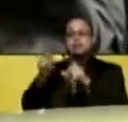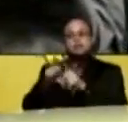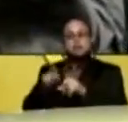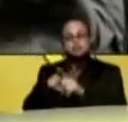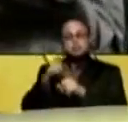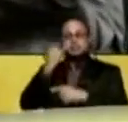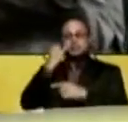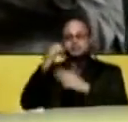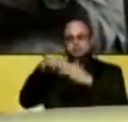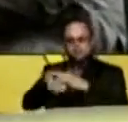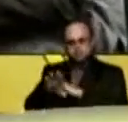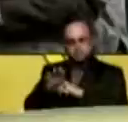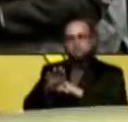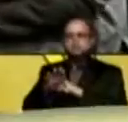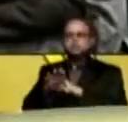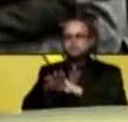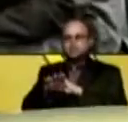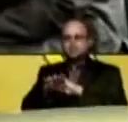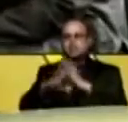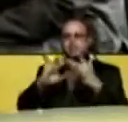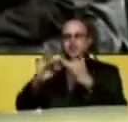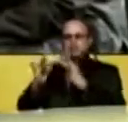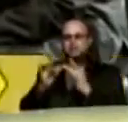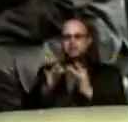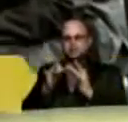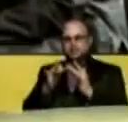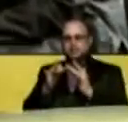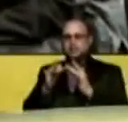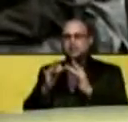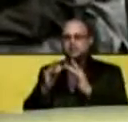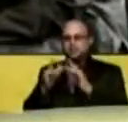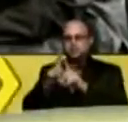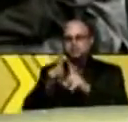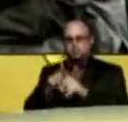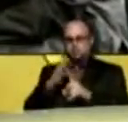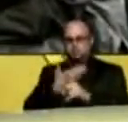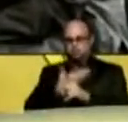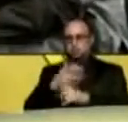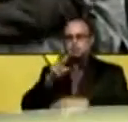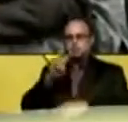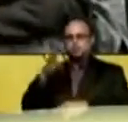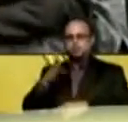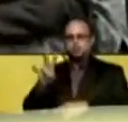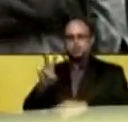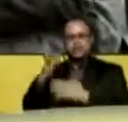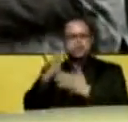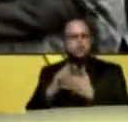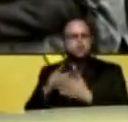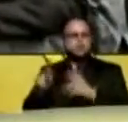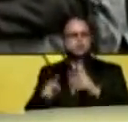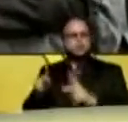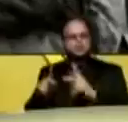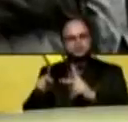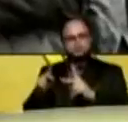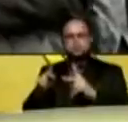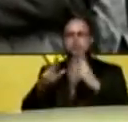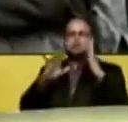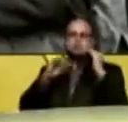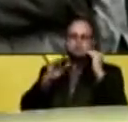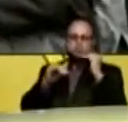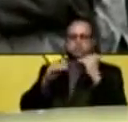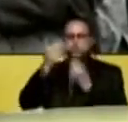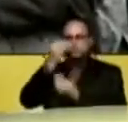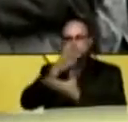uno entra a las redes sociales incluyendo en nuestra página de noticias 24/7 algunas personas piden o esperaban un mensaje entonces hablar